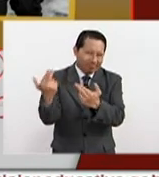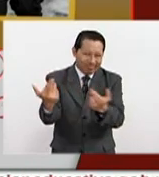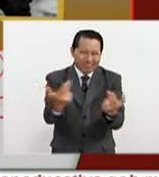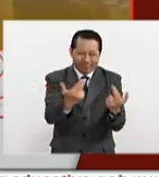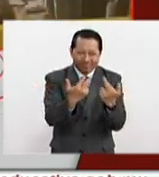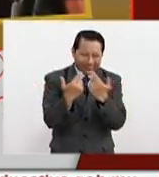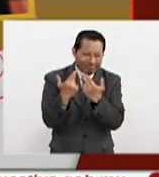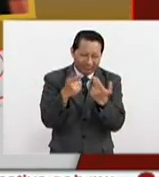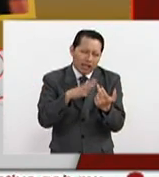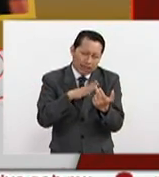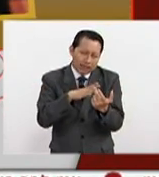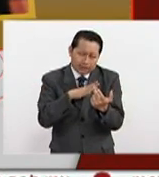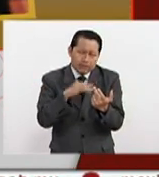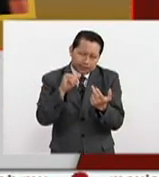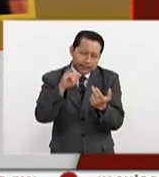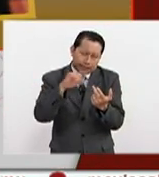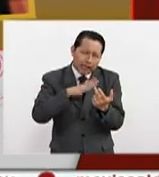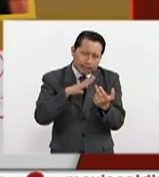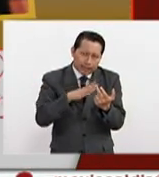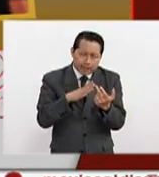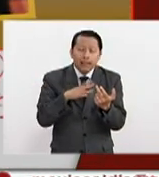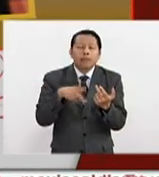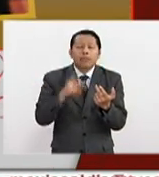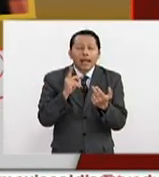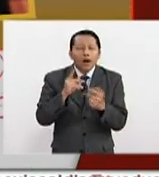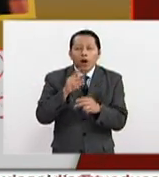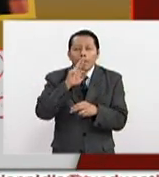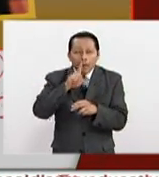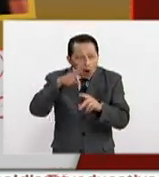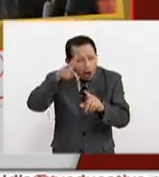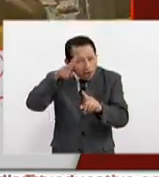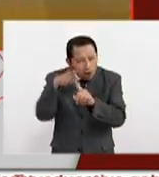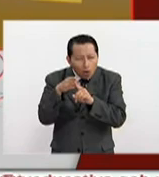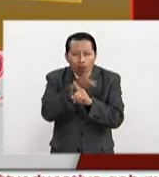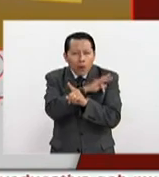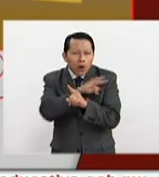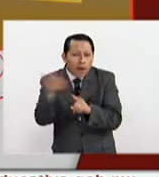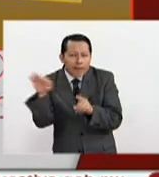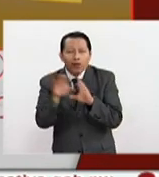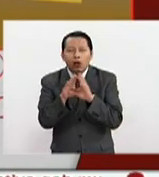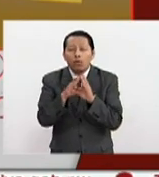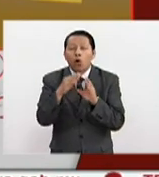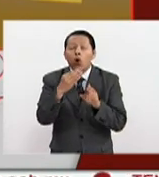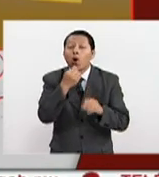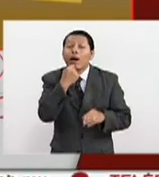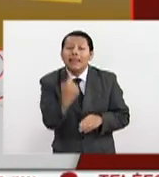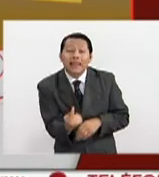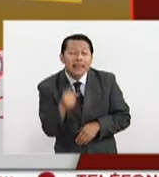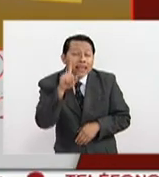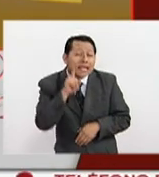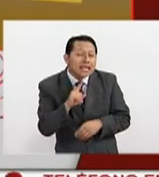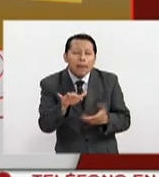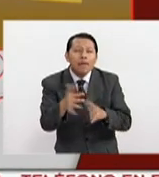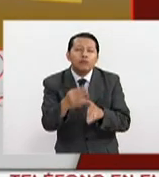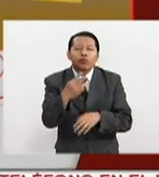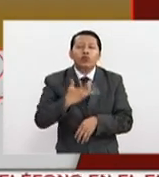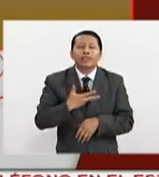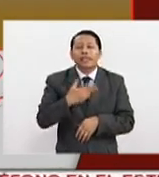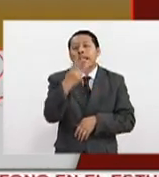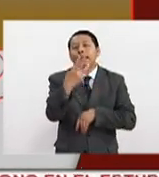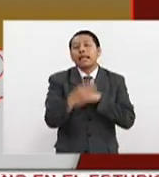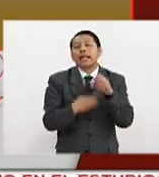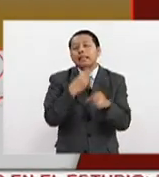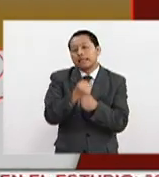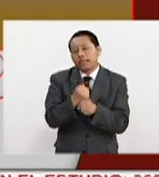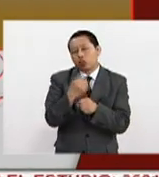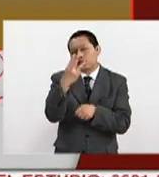obviamente había, con su lente se enfocó en captar a una niña pequeñita como de 3 años que salió a